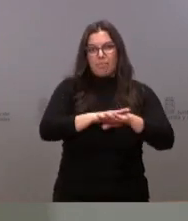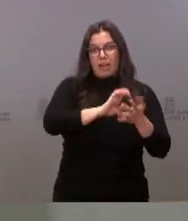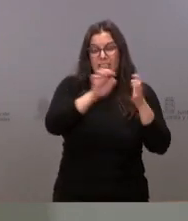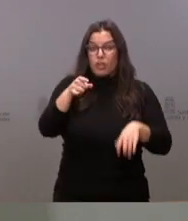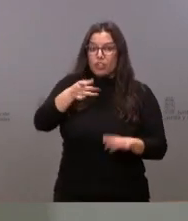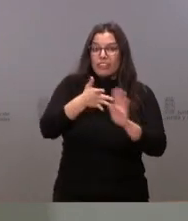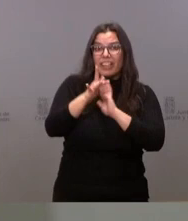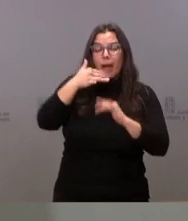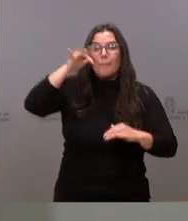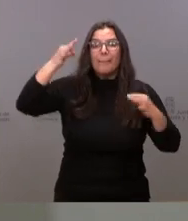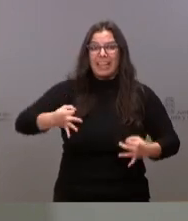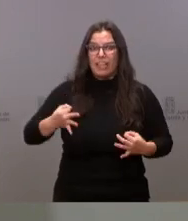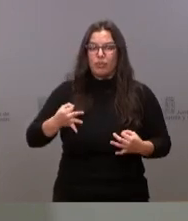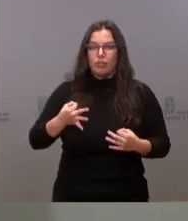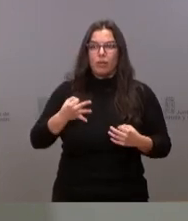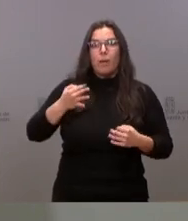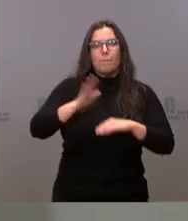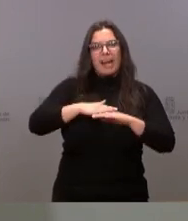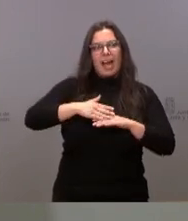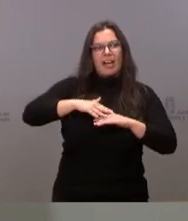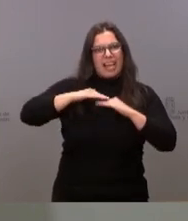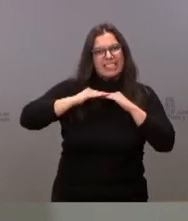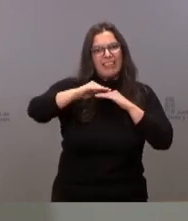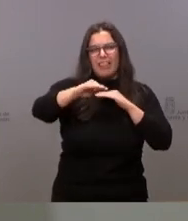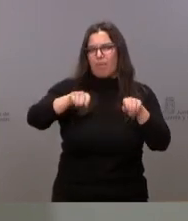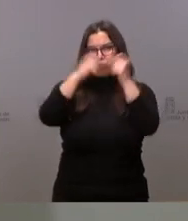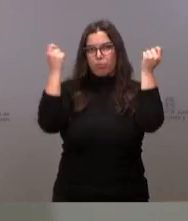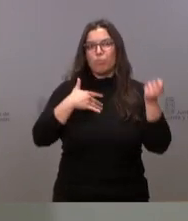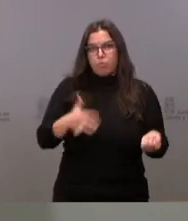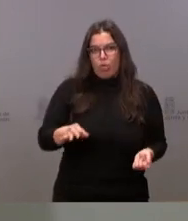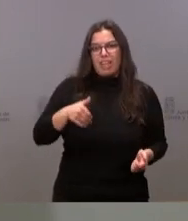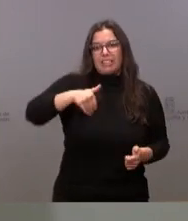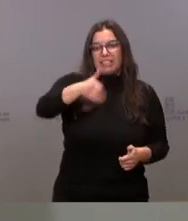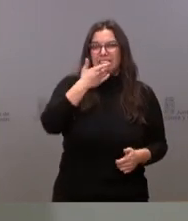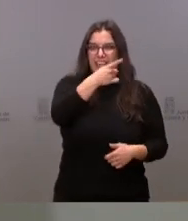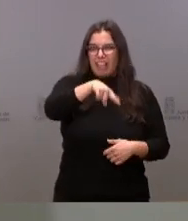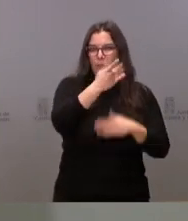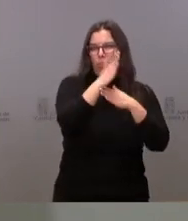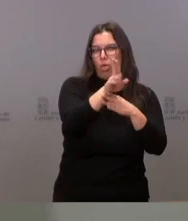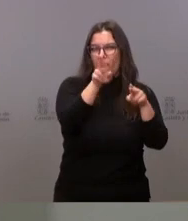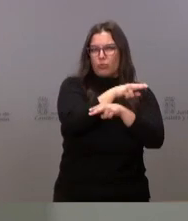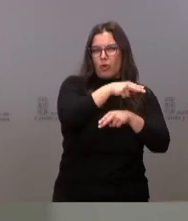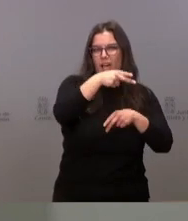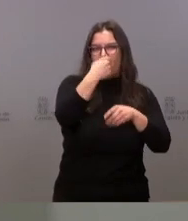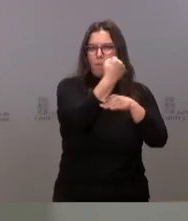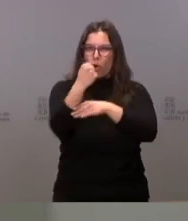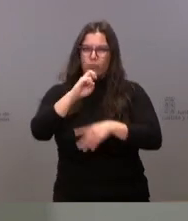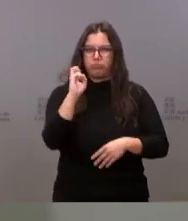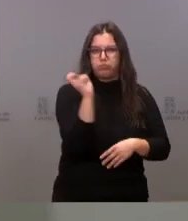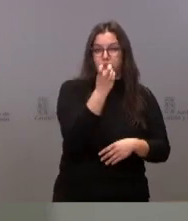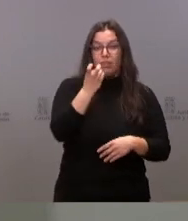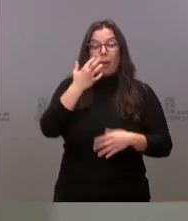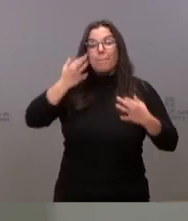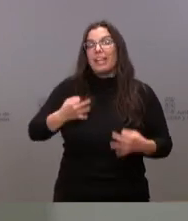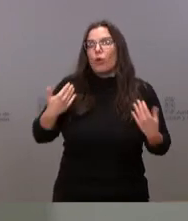riesgo la estabilidad de esta tierra, de Castilla y León. Estaba en riesgo la recuperación económica, la creación de